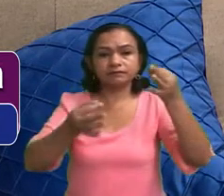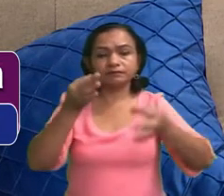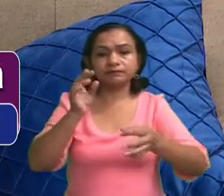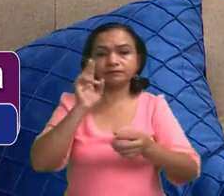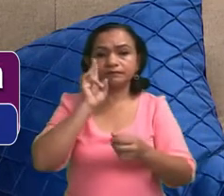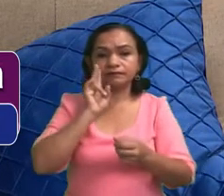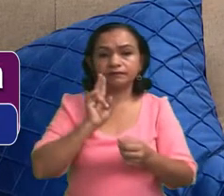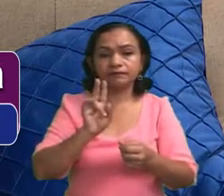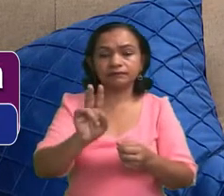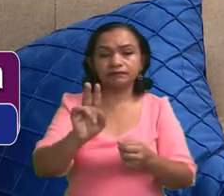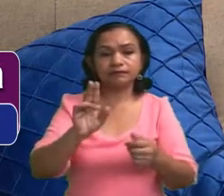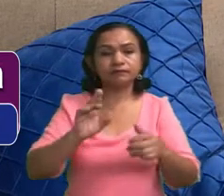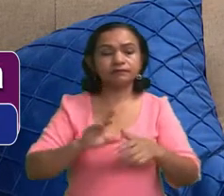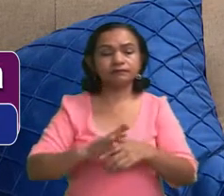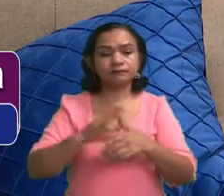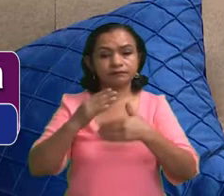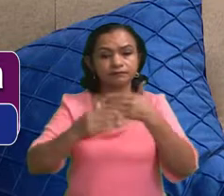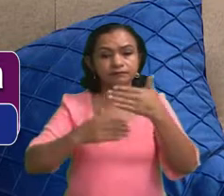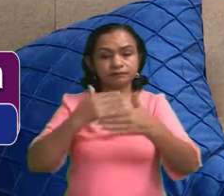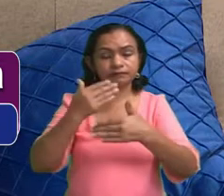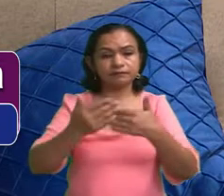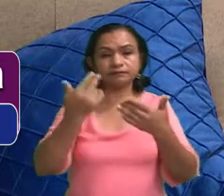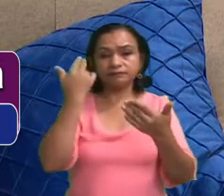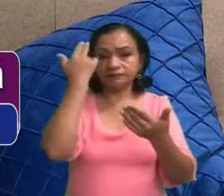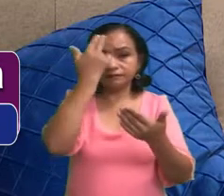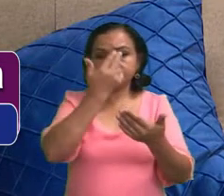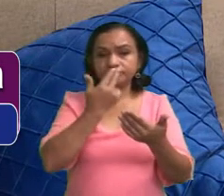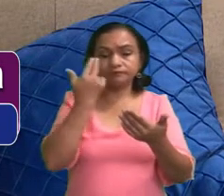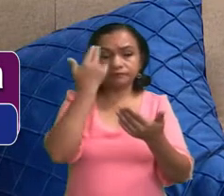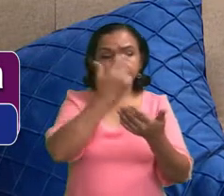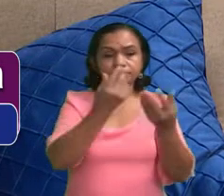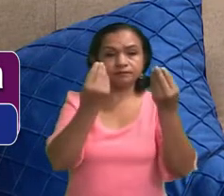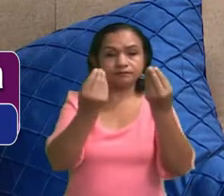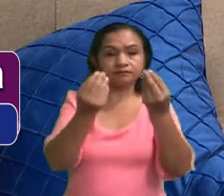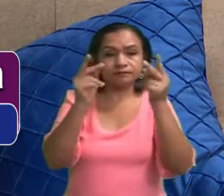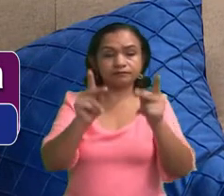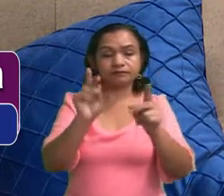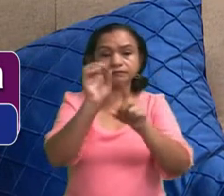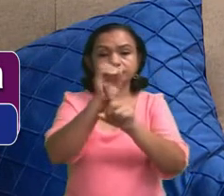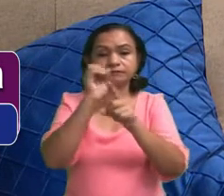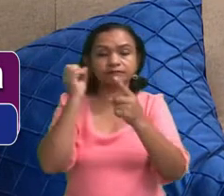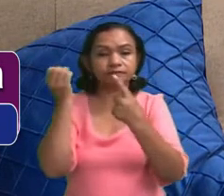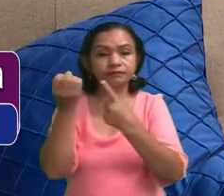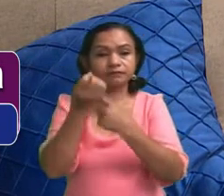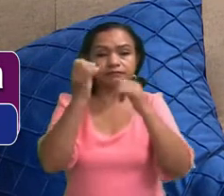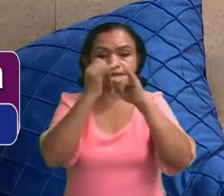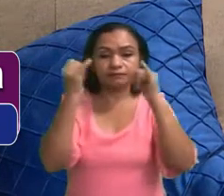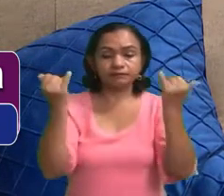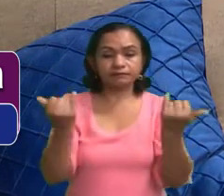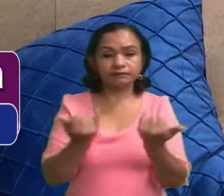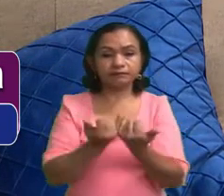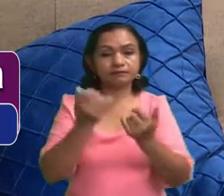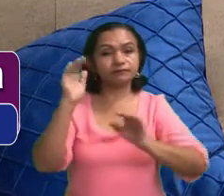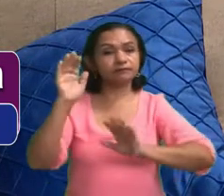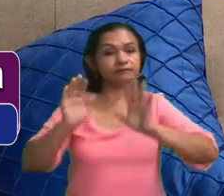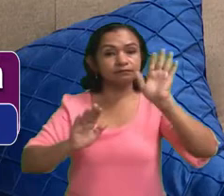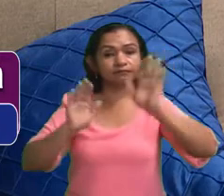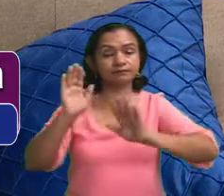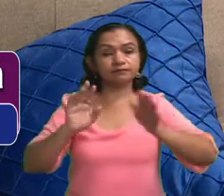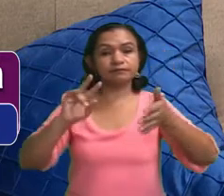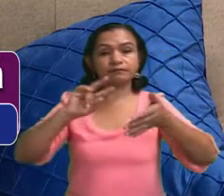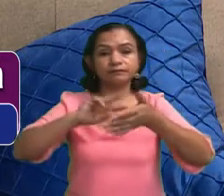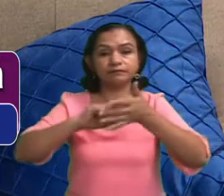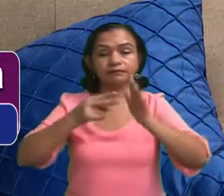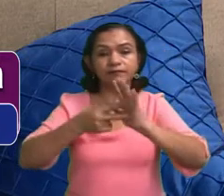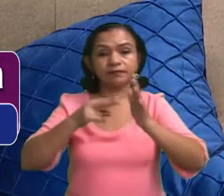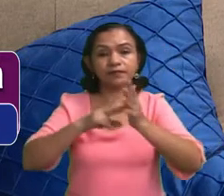allá en la nota un proceso de consulta bastante amplio, organismos internacionales inclusive, ¿no? ¿Qué significa